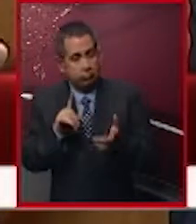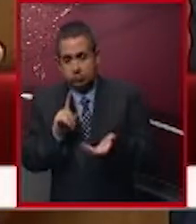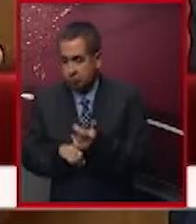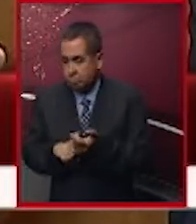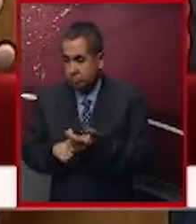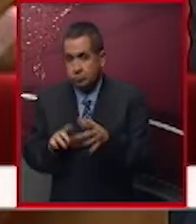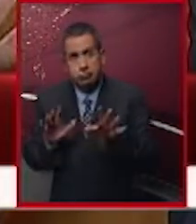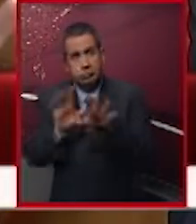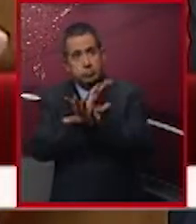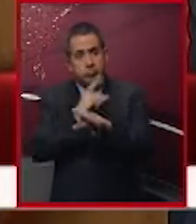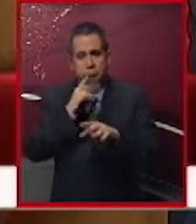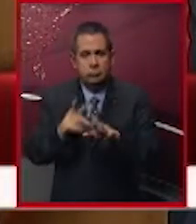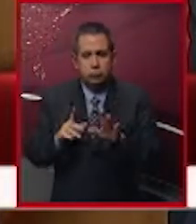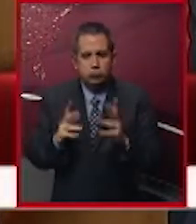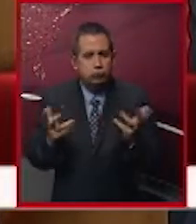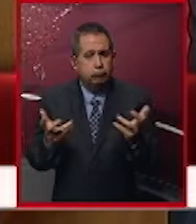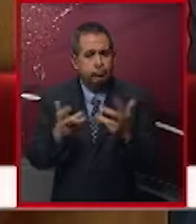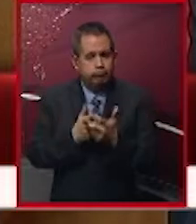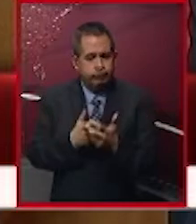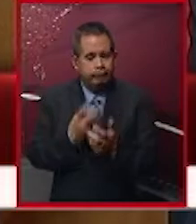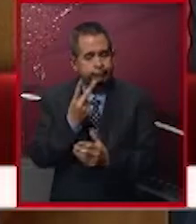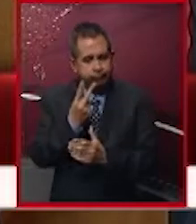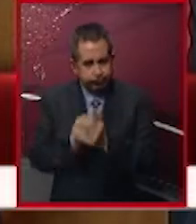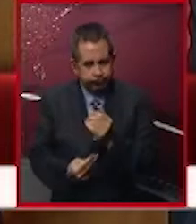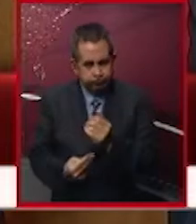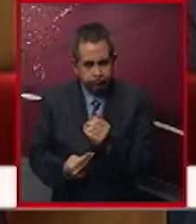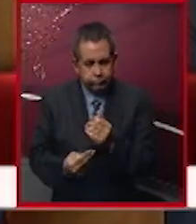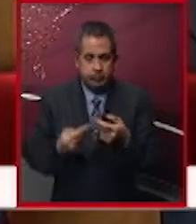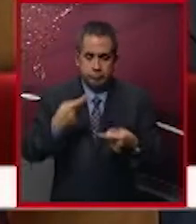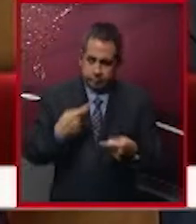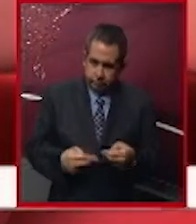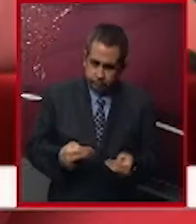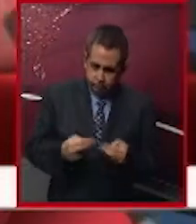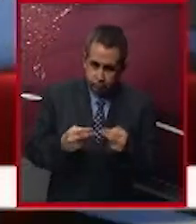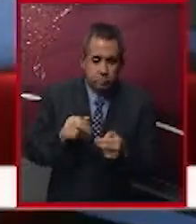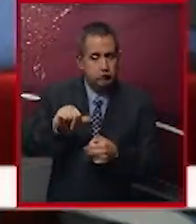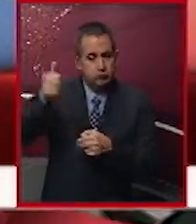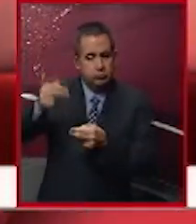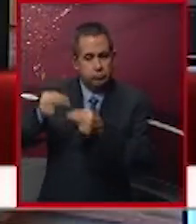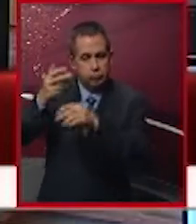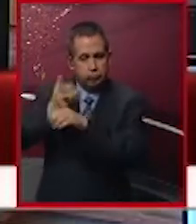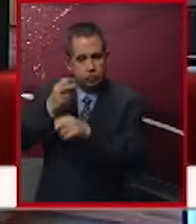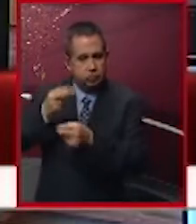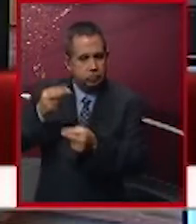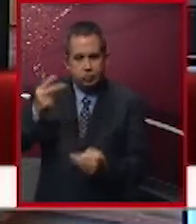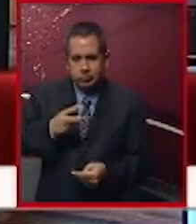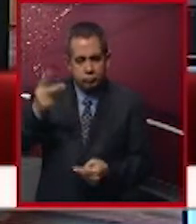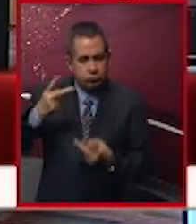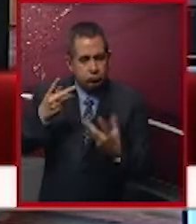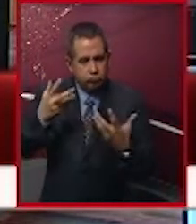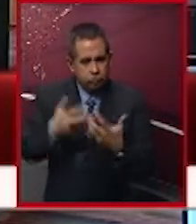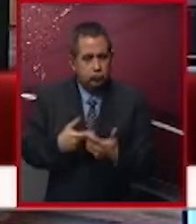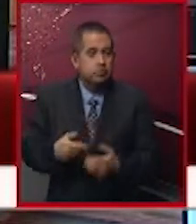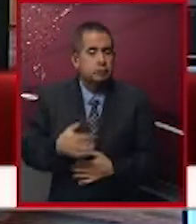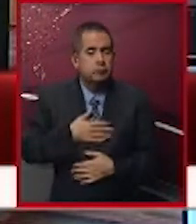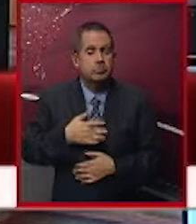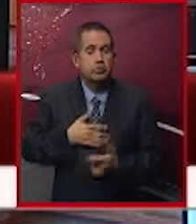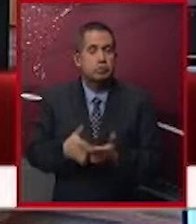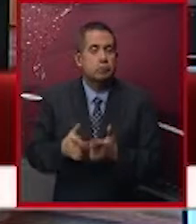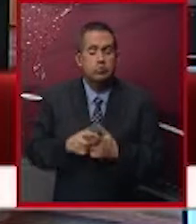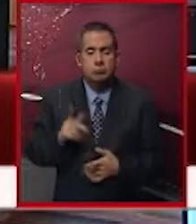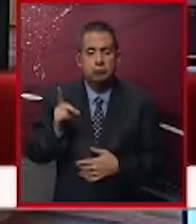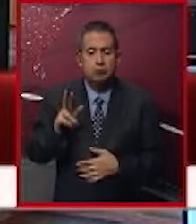interno sustituye, sino se complementan dentro de este proceso y se enriquecen. En el grupo parlamentario del